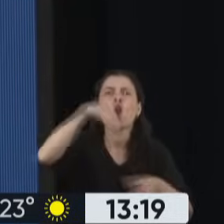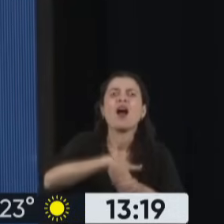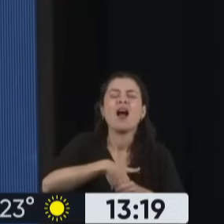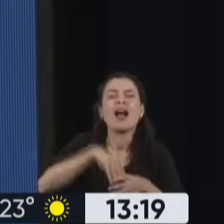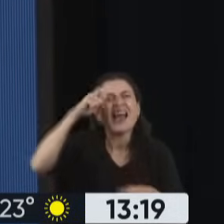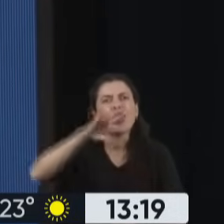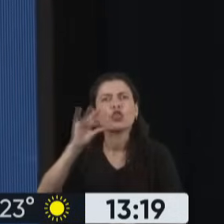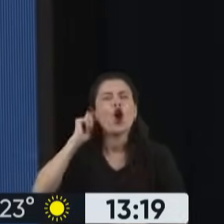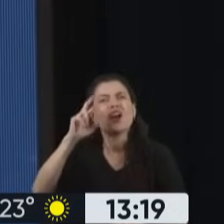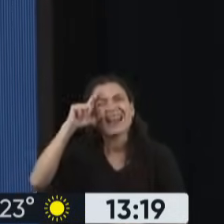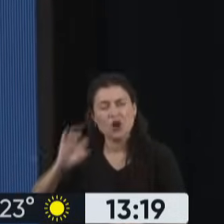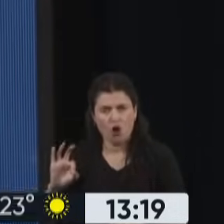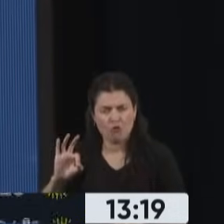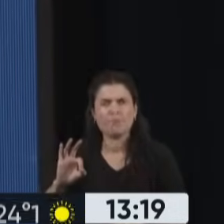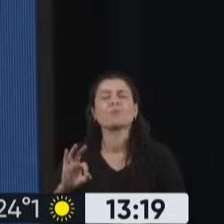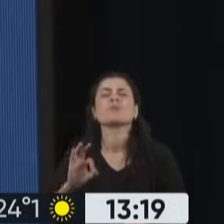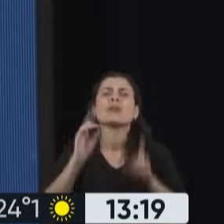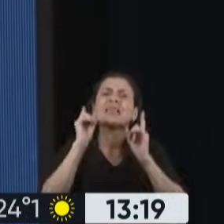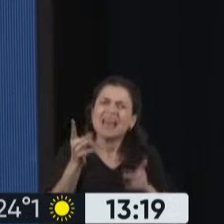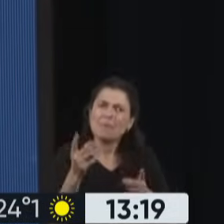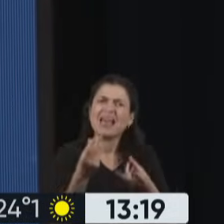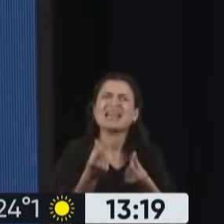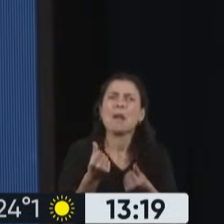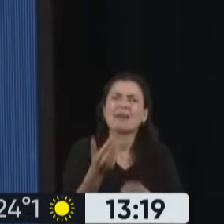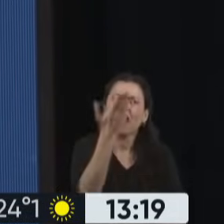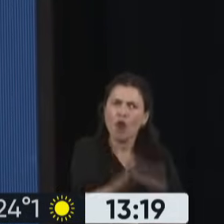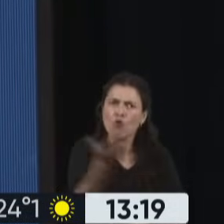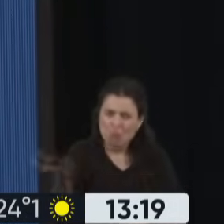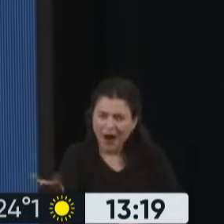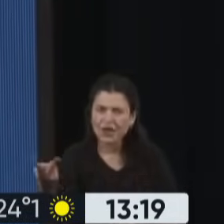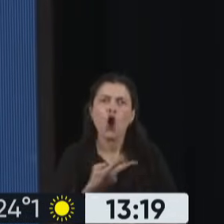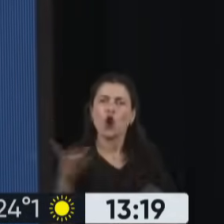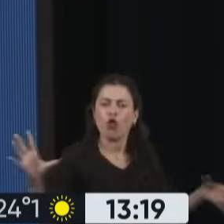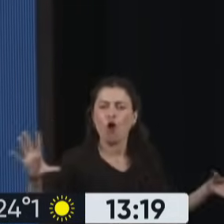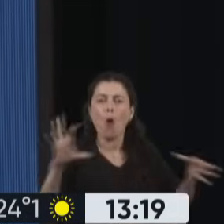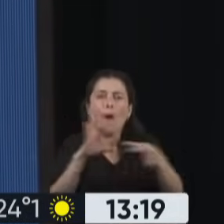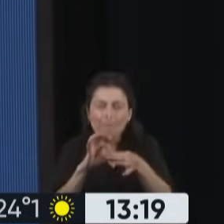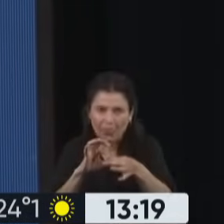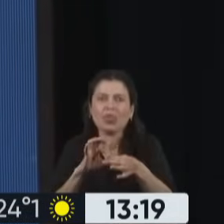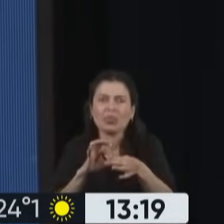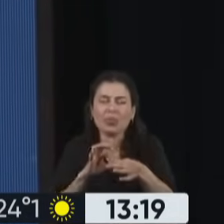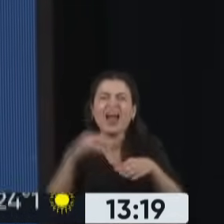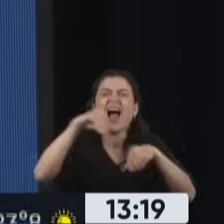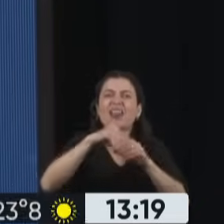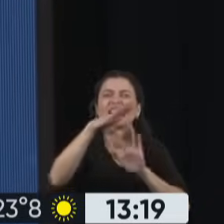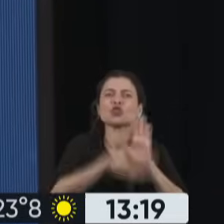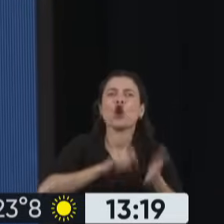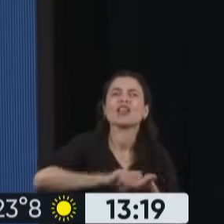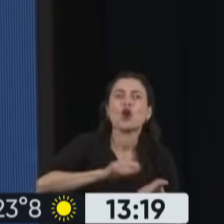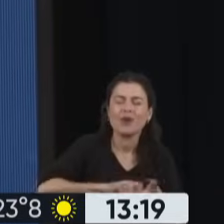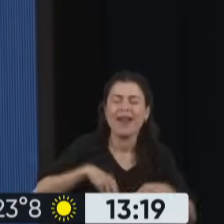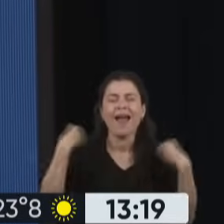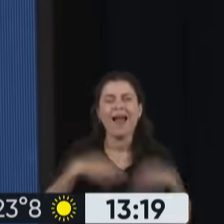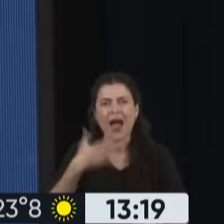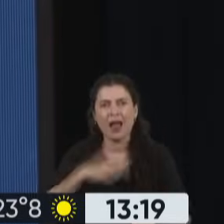donde la hipótesis con el capital humano, digamos, toma una mayor relevancia. Se inicia un